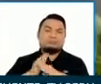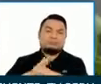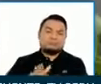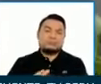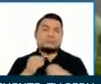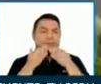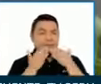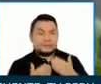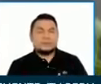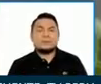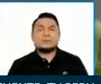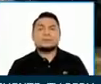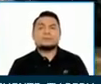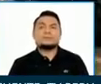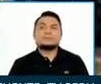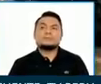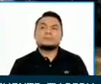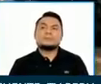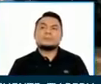gracias.